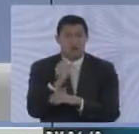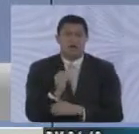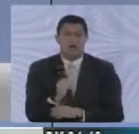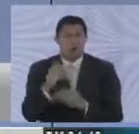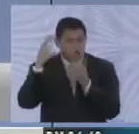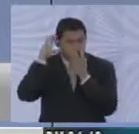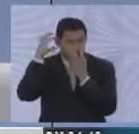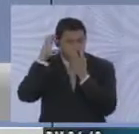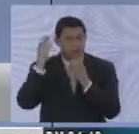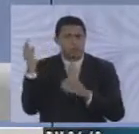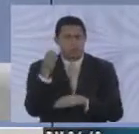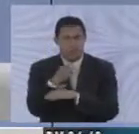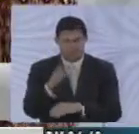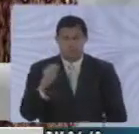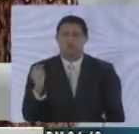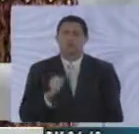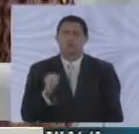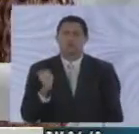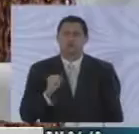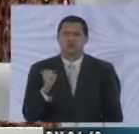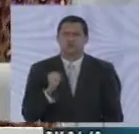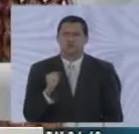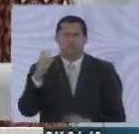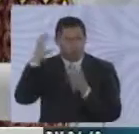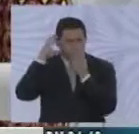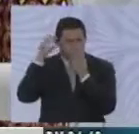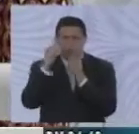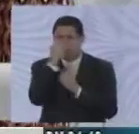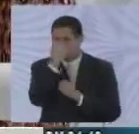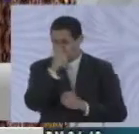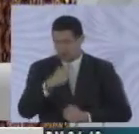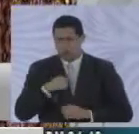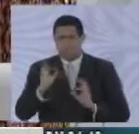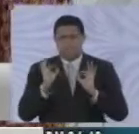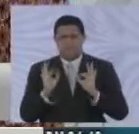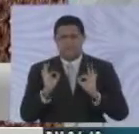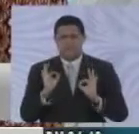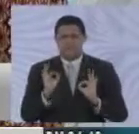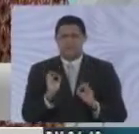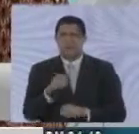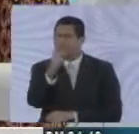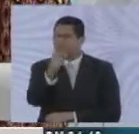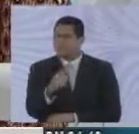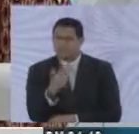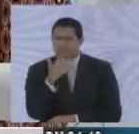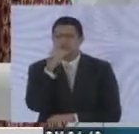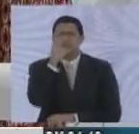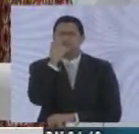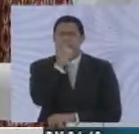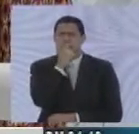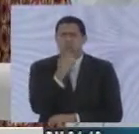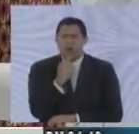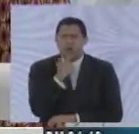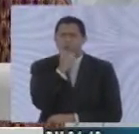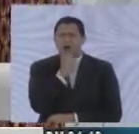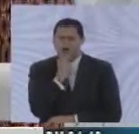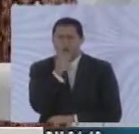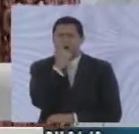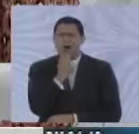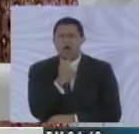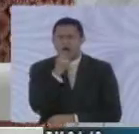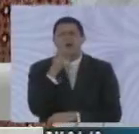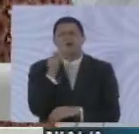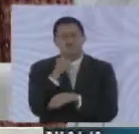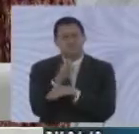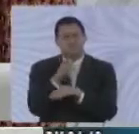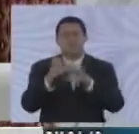consulta otorrino, ¿no es así? Sí, sobre todo en los otorrinos rinólogos, como es mi caso, el hecho de que el paciente no respire por la nariz es muy frecuente en la consulta.